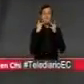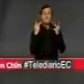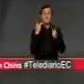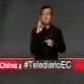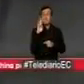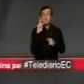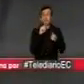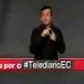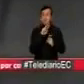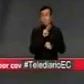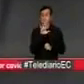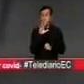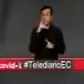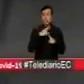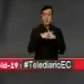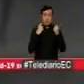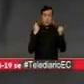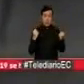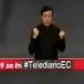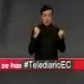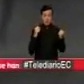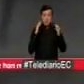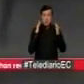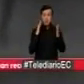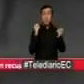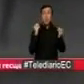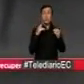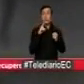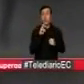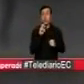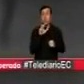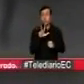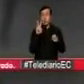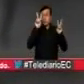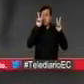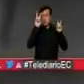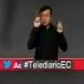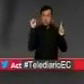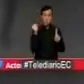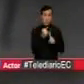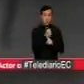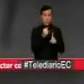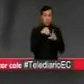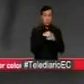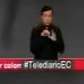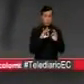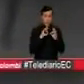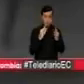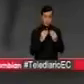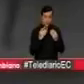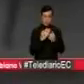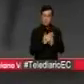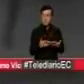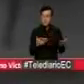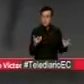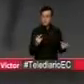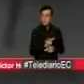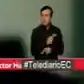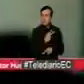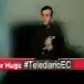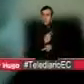17 y el 25 de marzo la entidad atendió en el país 203 casos de violencia intrafamiliar calificados como